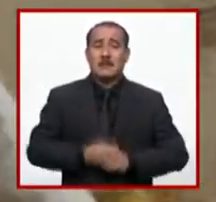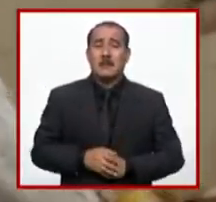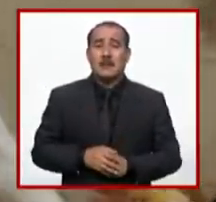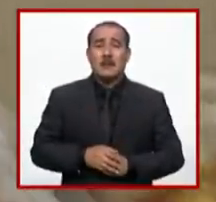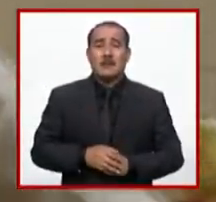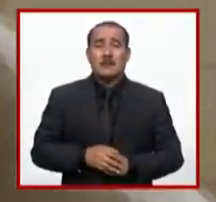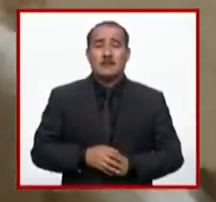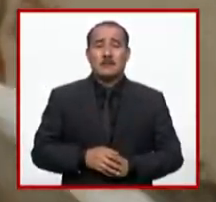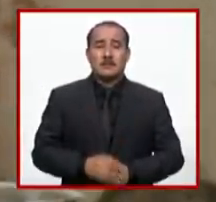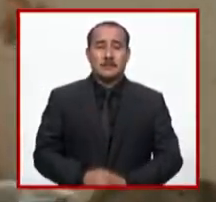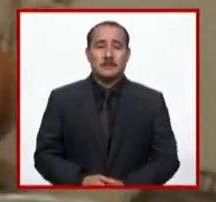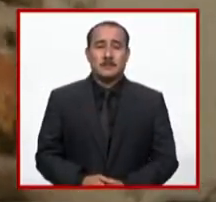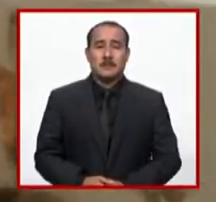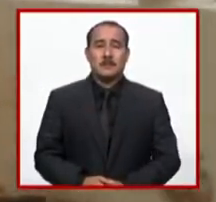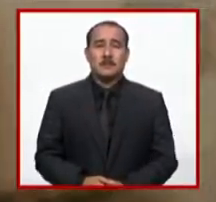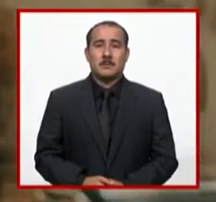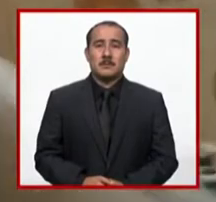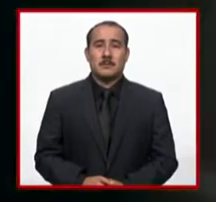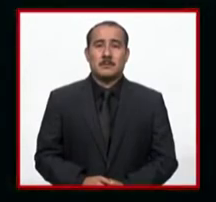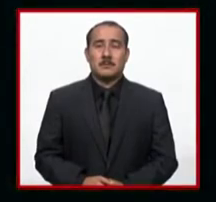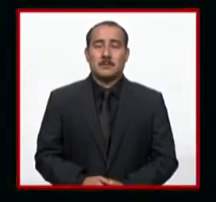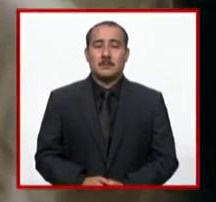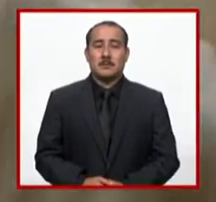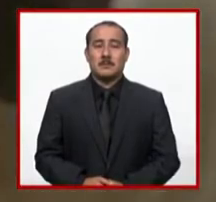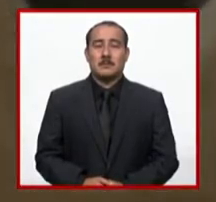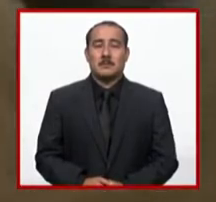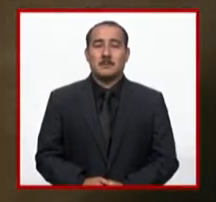por cualquier cosa.